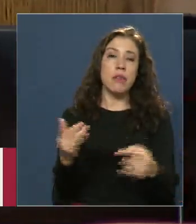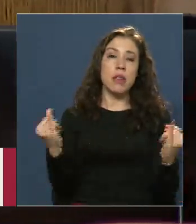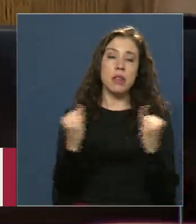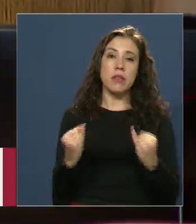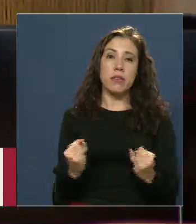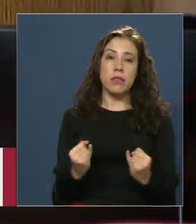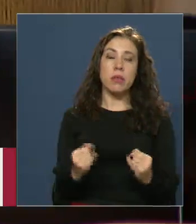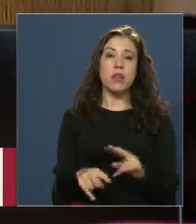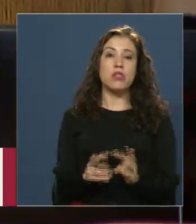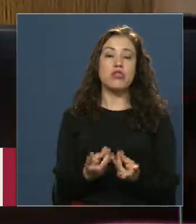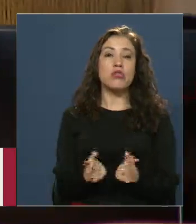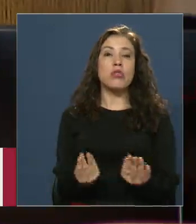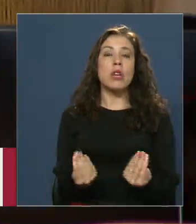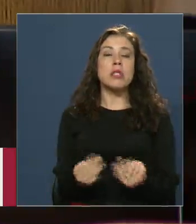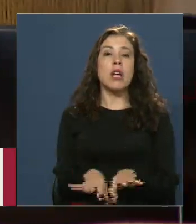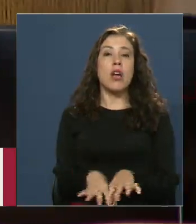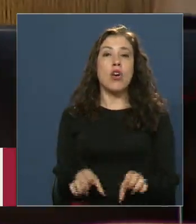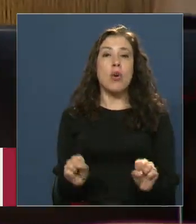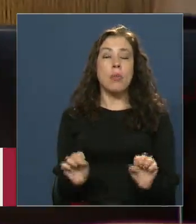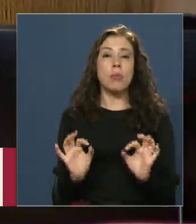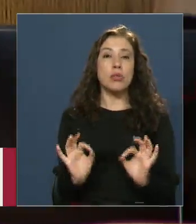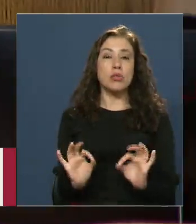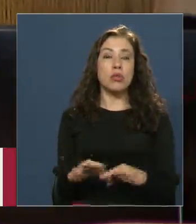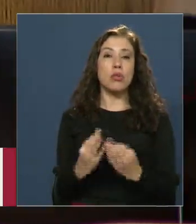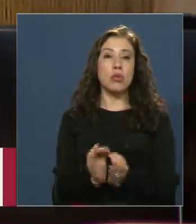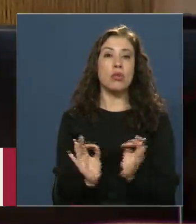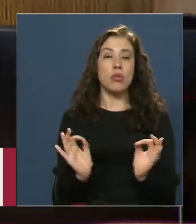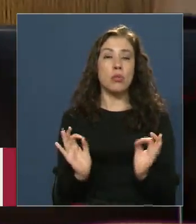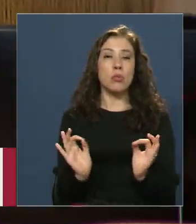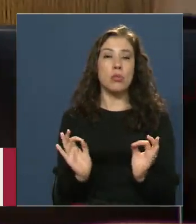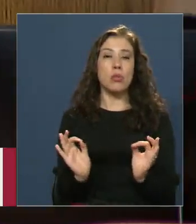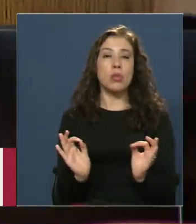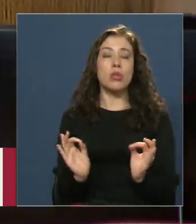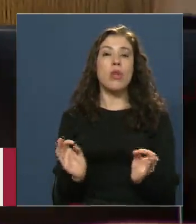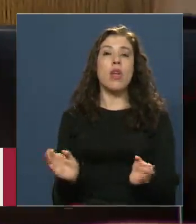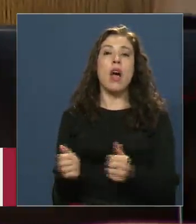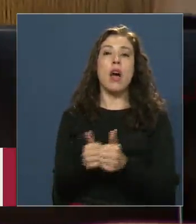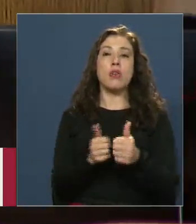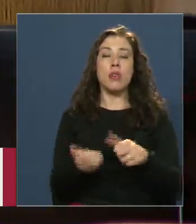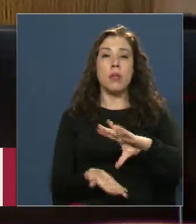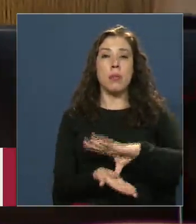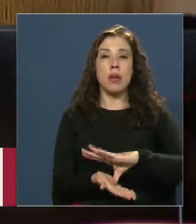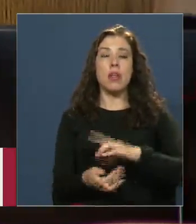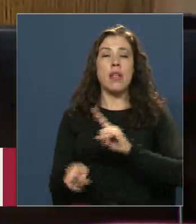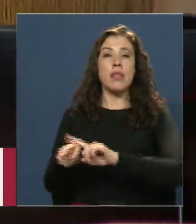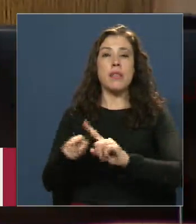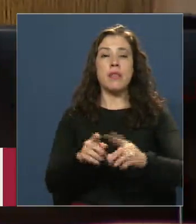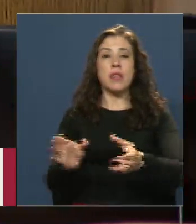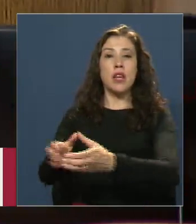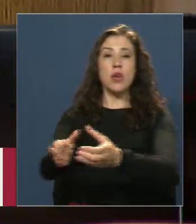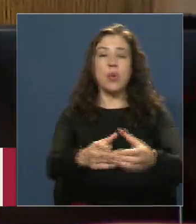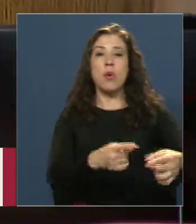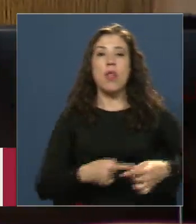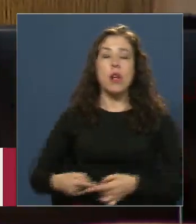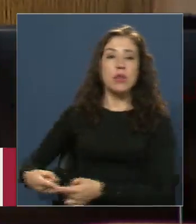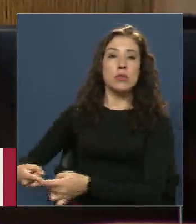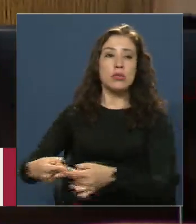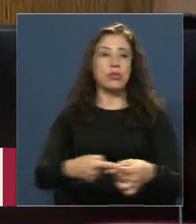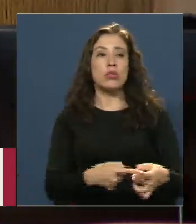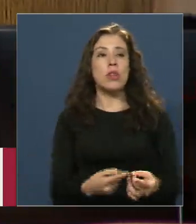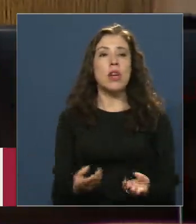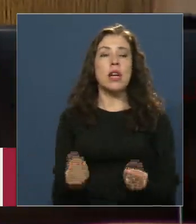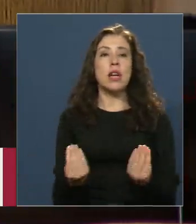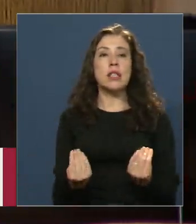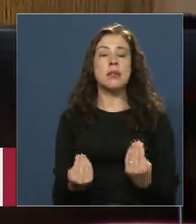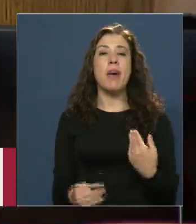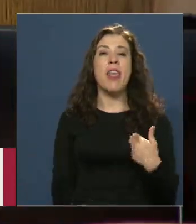naturaleza. Las soluciones requieren un compromiso transversal de las autoridades del país, como de los diversos sectores de la sociedad.